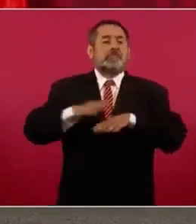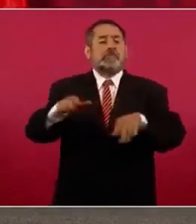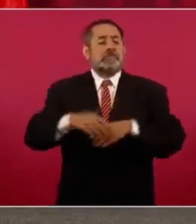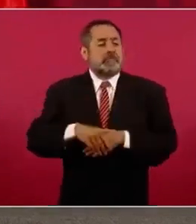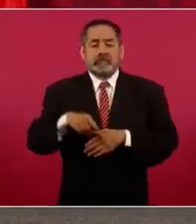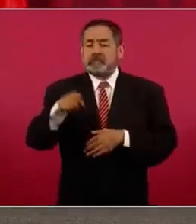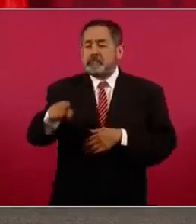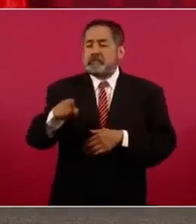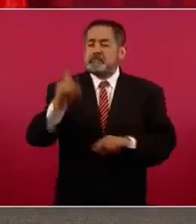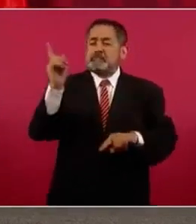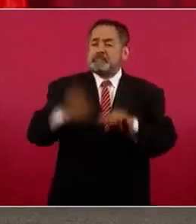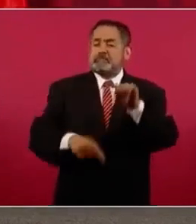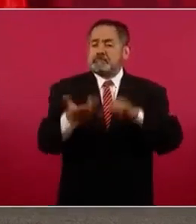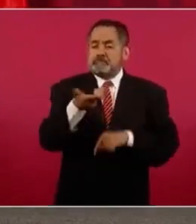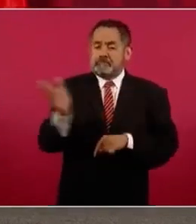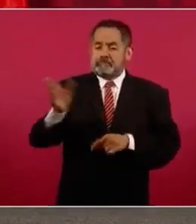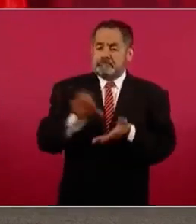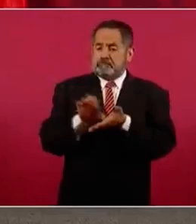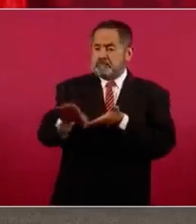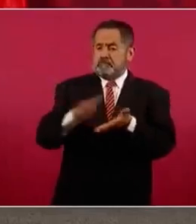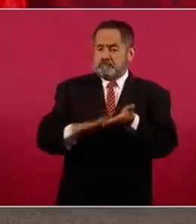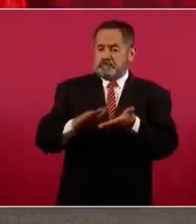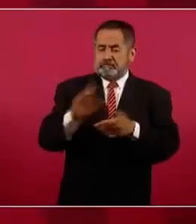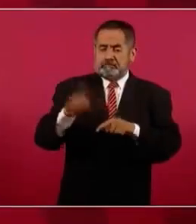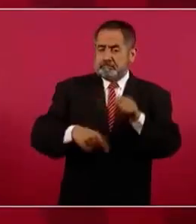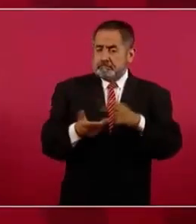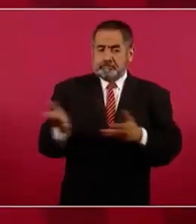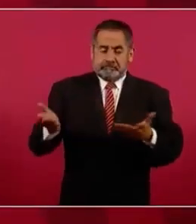los vamos a liquidar? ¿Ah?